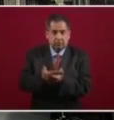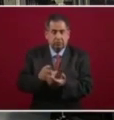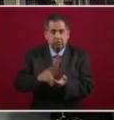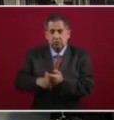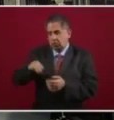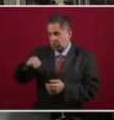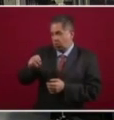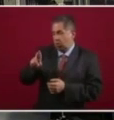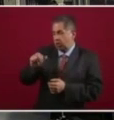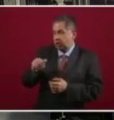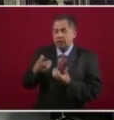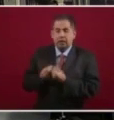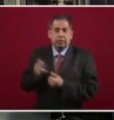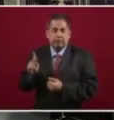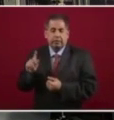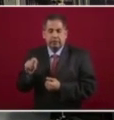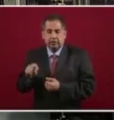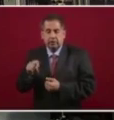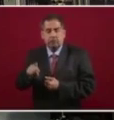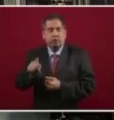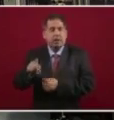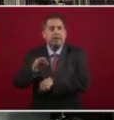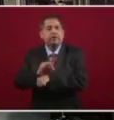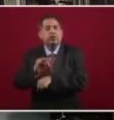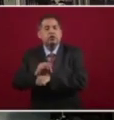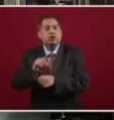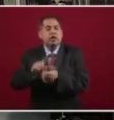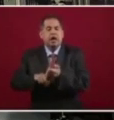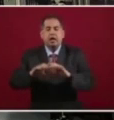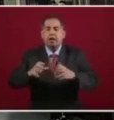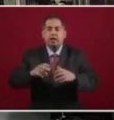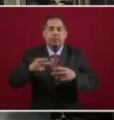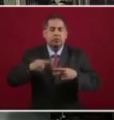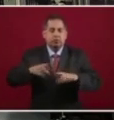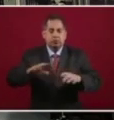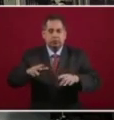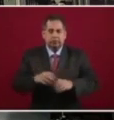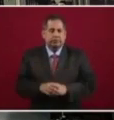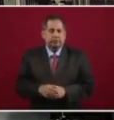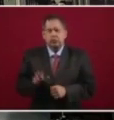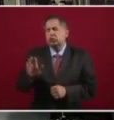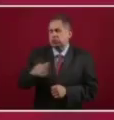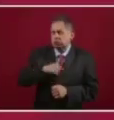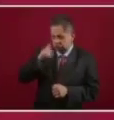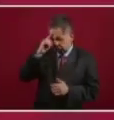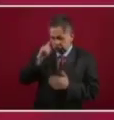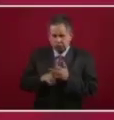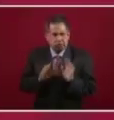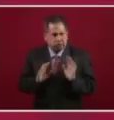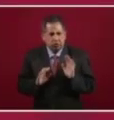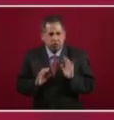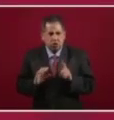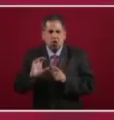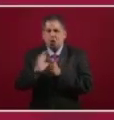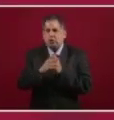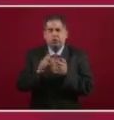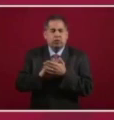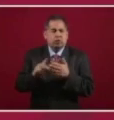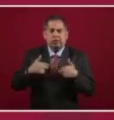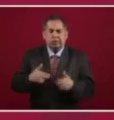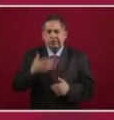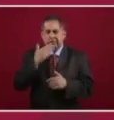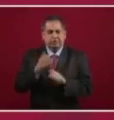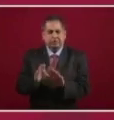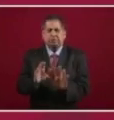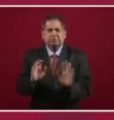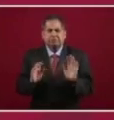Morena y PT sobre la Defensoría del Pueblo. Yo creo que está bien lo de la Comisión de Derechos Humanos, que